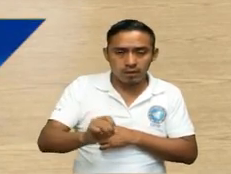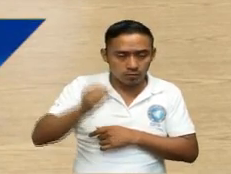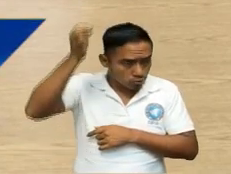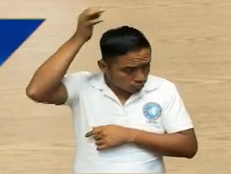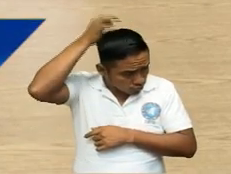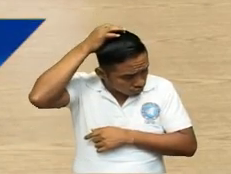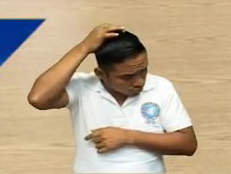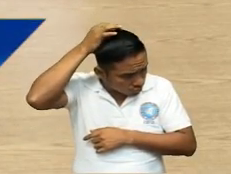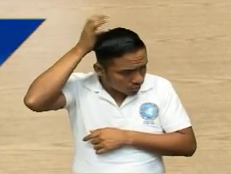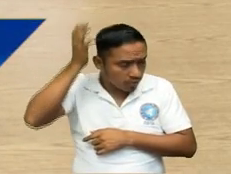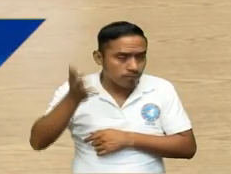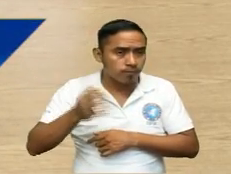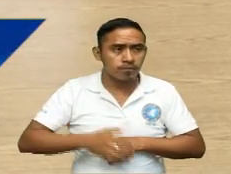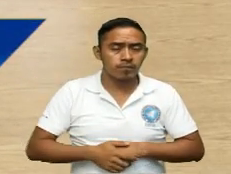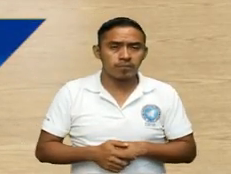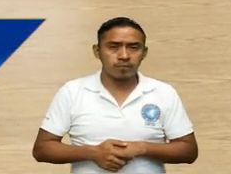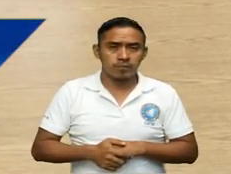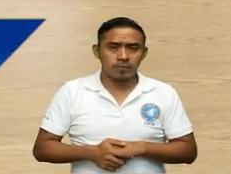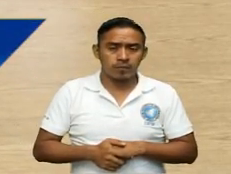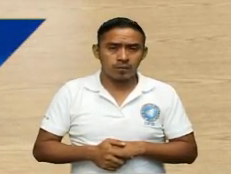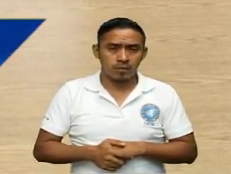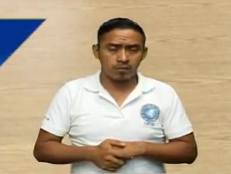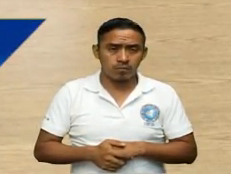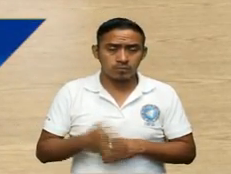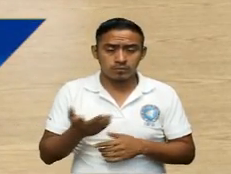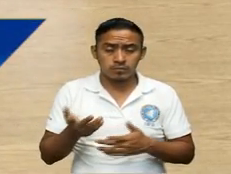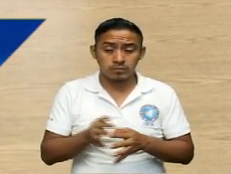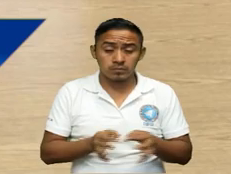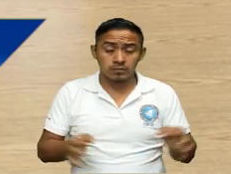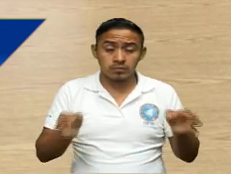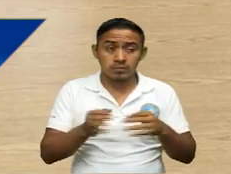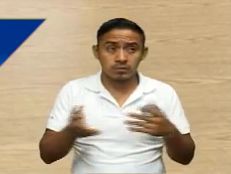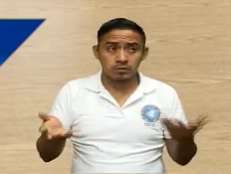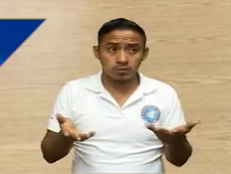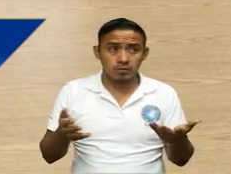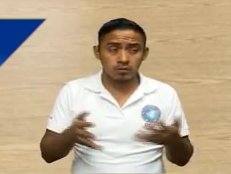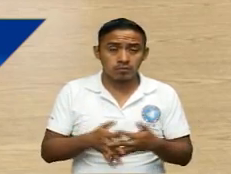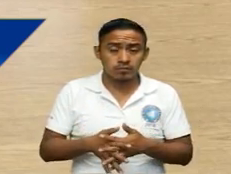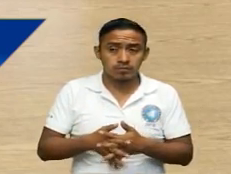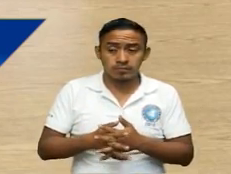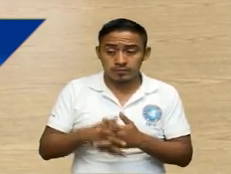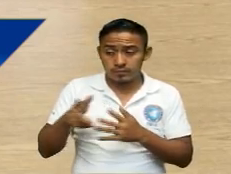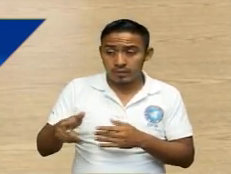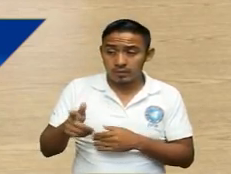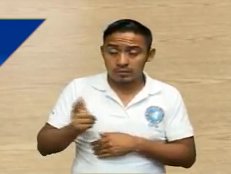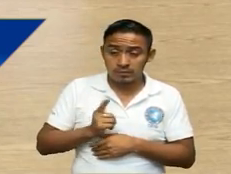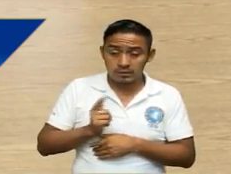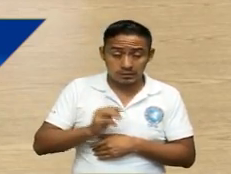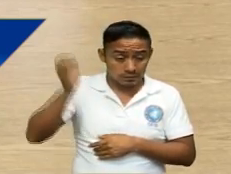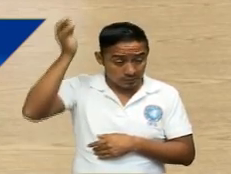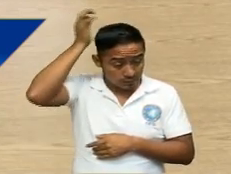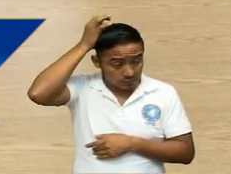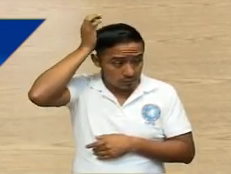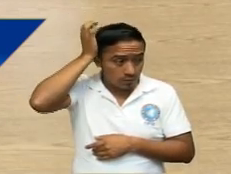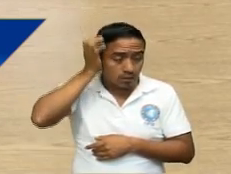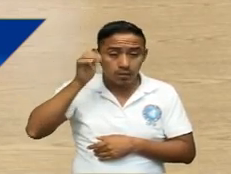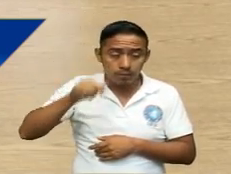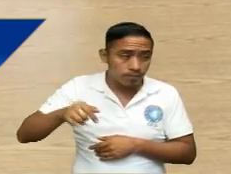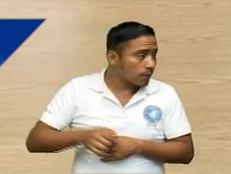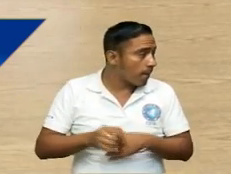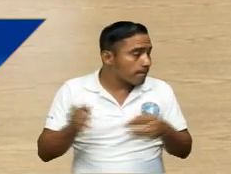cabeza, es muy importante la prevención, ¿ya? ¿Por qué? Porque el hongo que tenía, aunque nosotros lo miramos solamente que es una